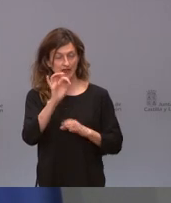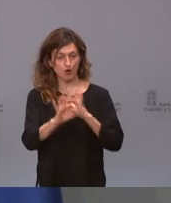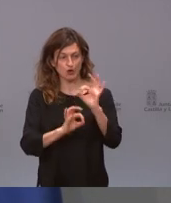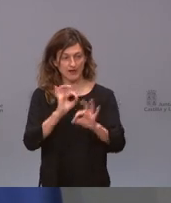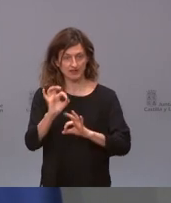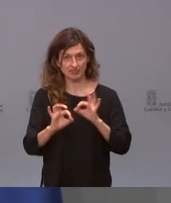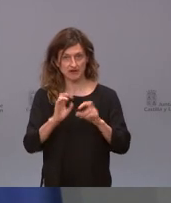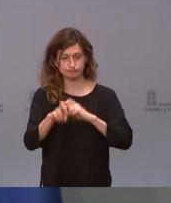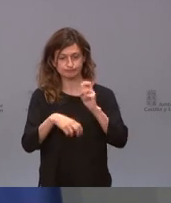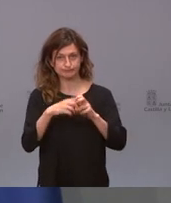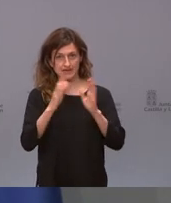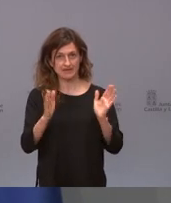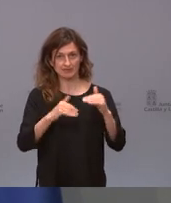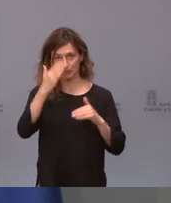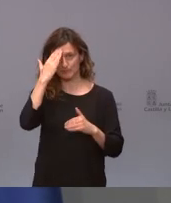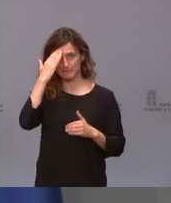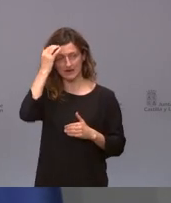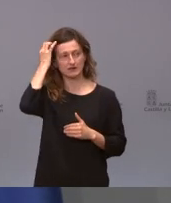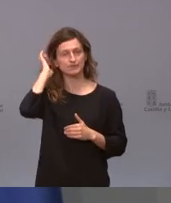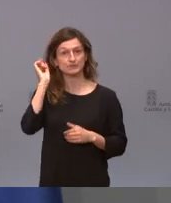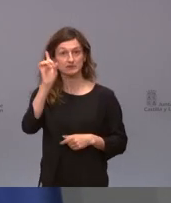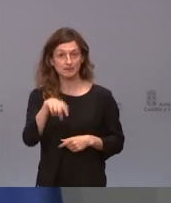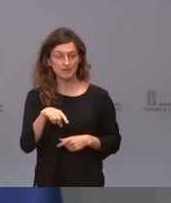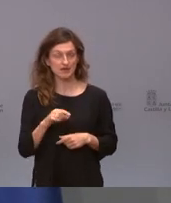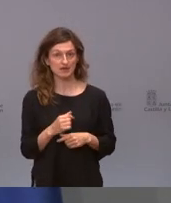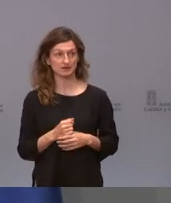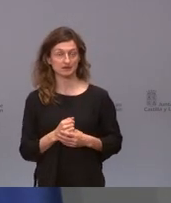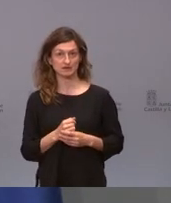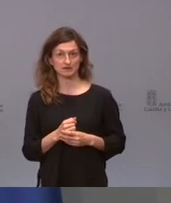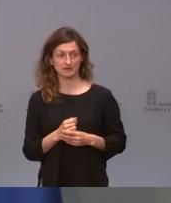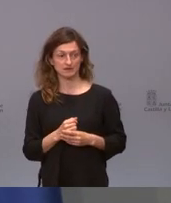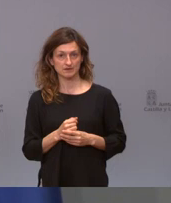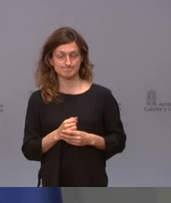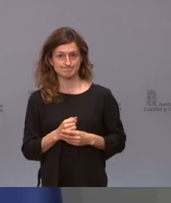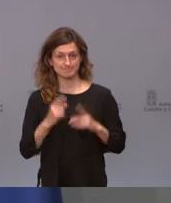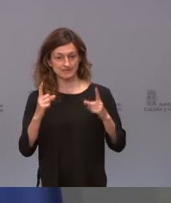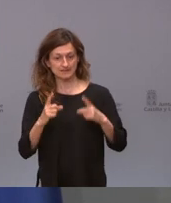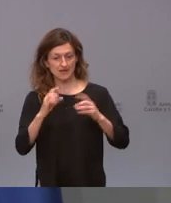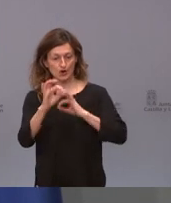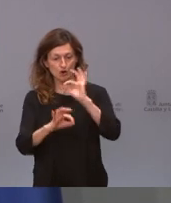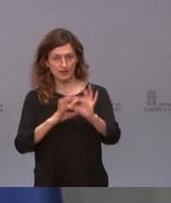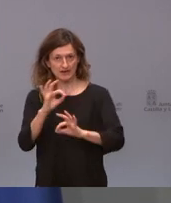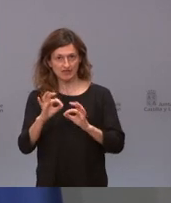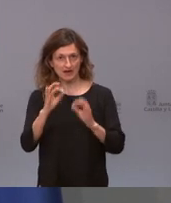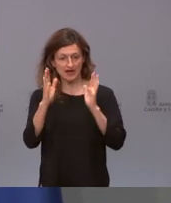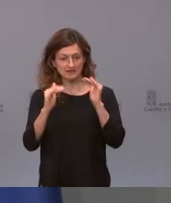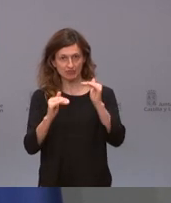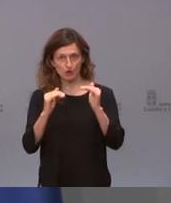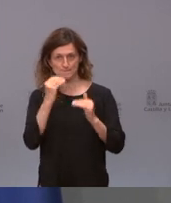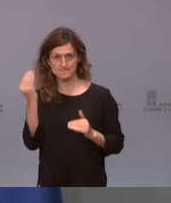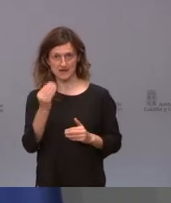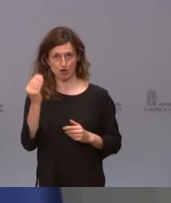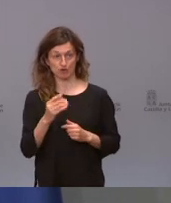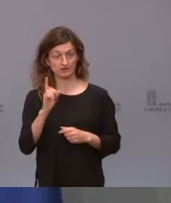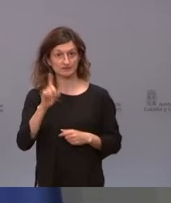la atención primaria y hacer que esté mucho mejor organizada en la atención y desde luego